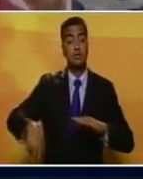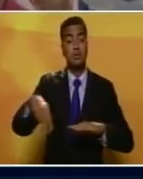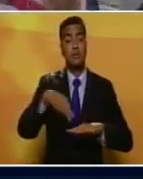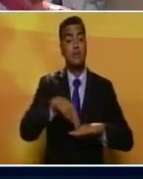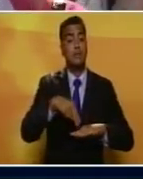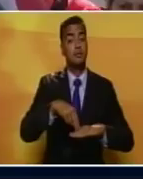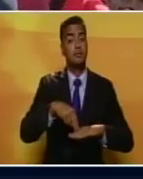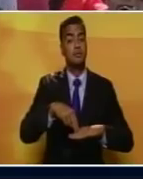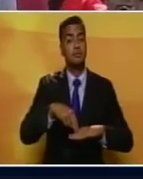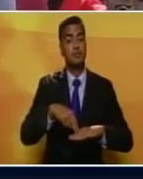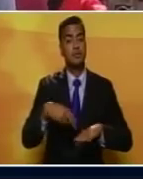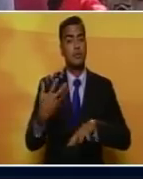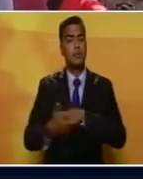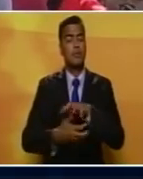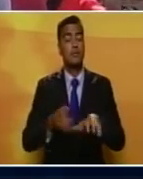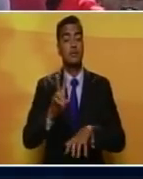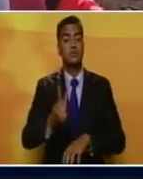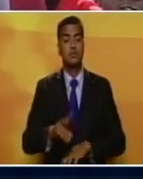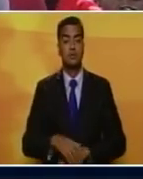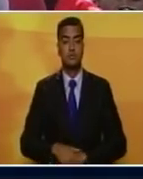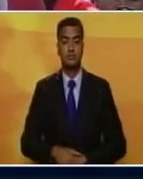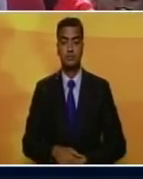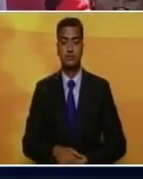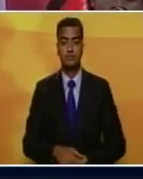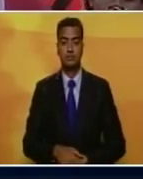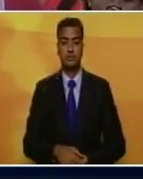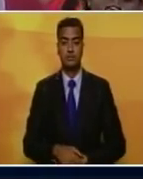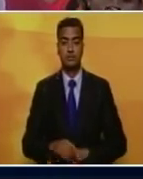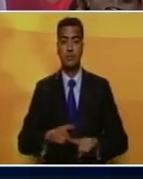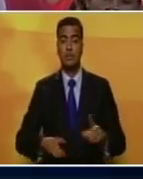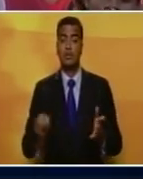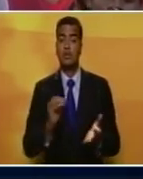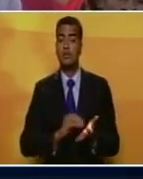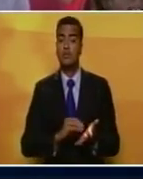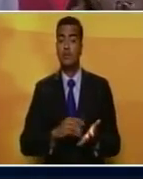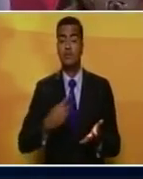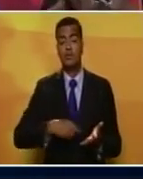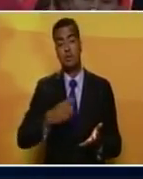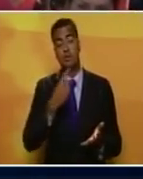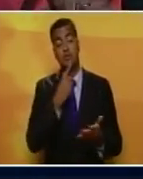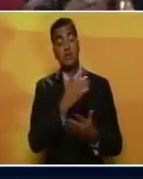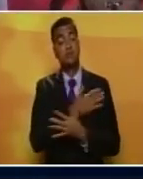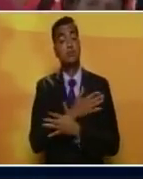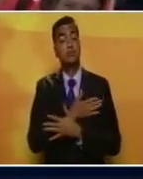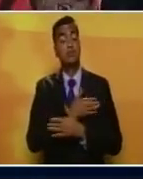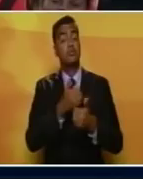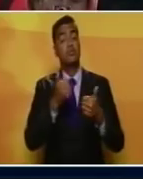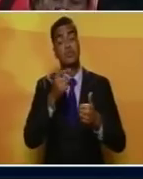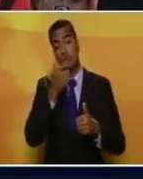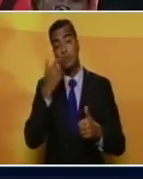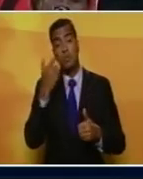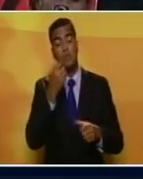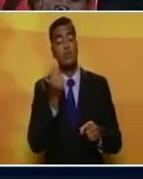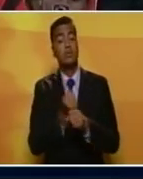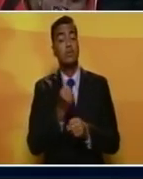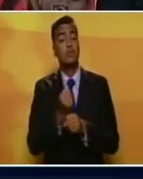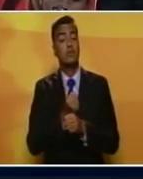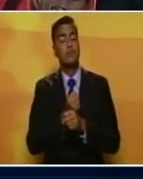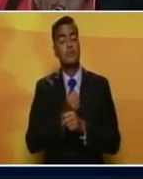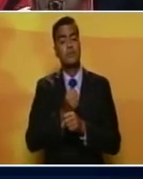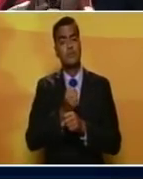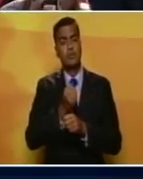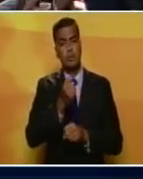ninguna desestabilización. Infiltrar al sector del transporte, los transportistas, los motorizados, los taxistas,